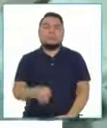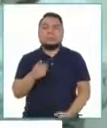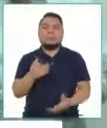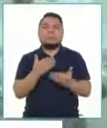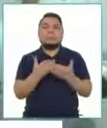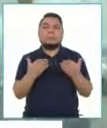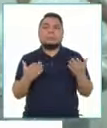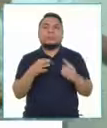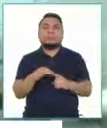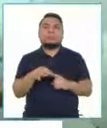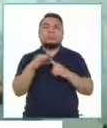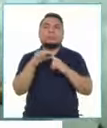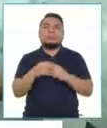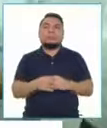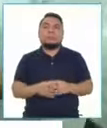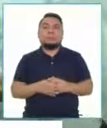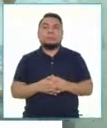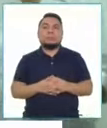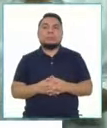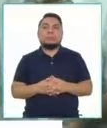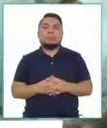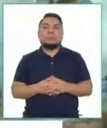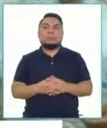especiales, el monitor de funciones,